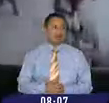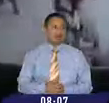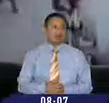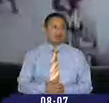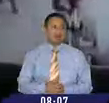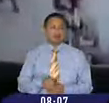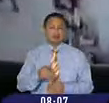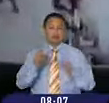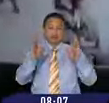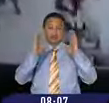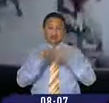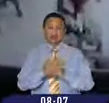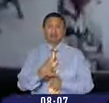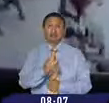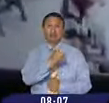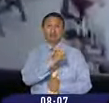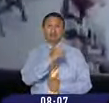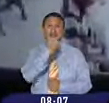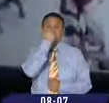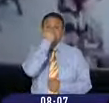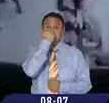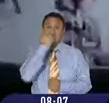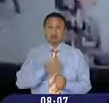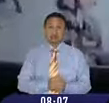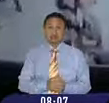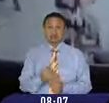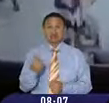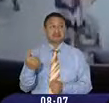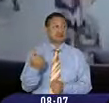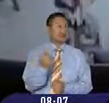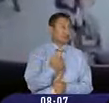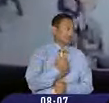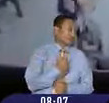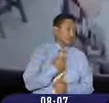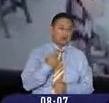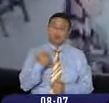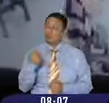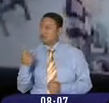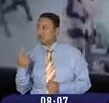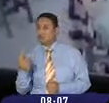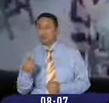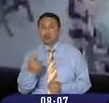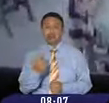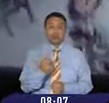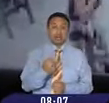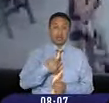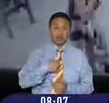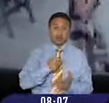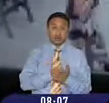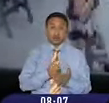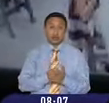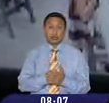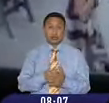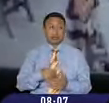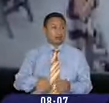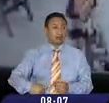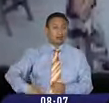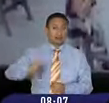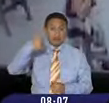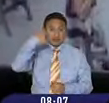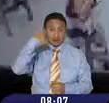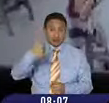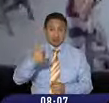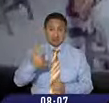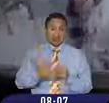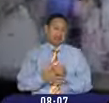Ponga mucha atención al sujeto de chompa roja, da unas vueltas por el local, se hace pasar por un cliente, revisa su celular varias veces